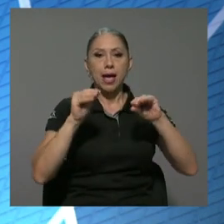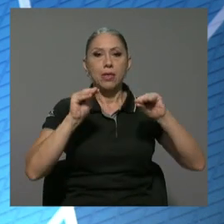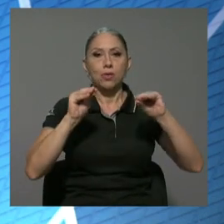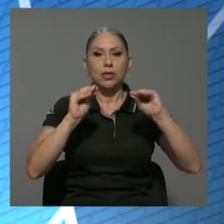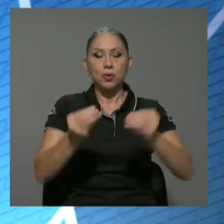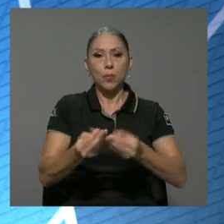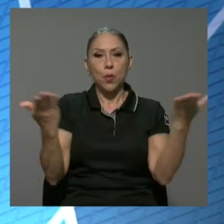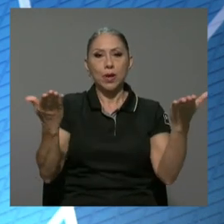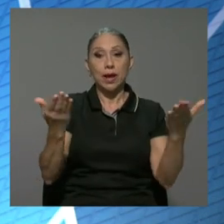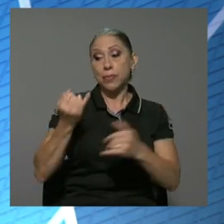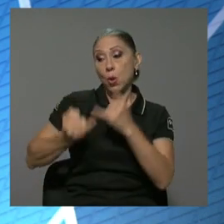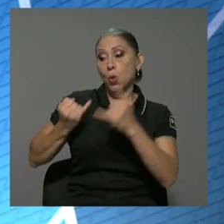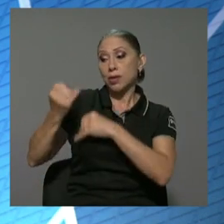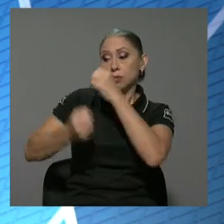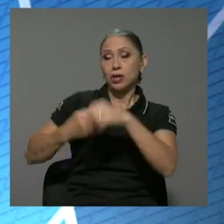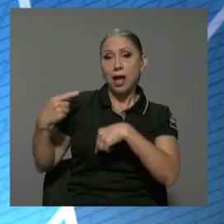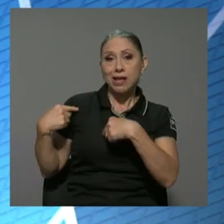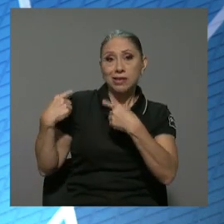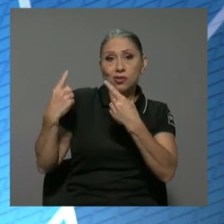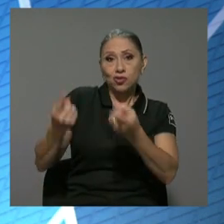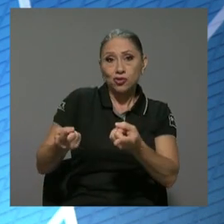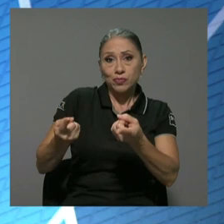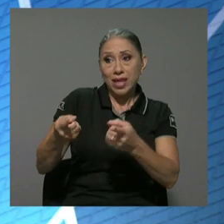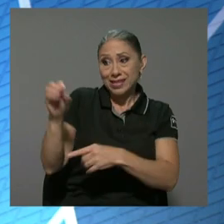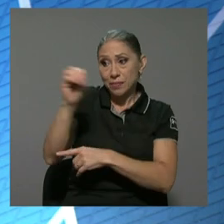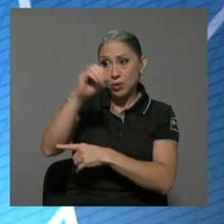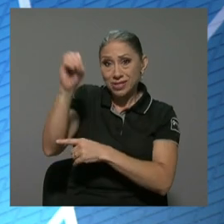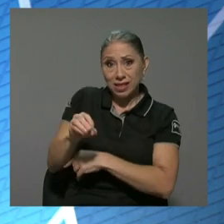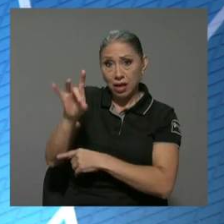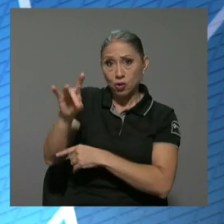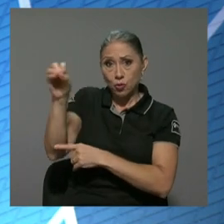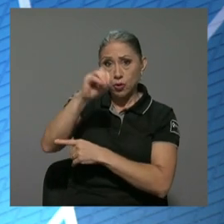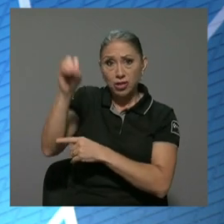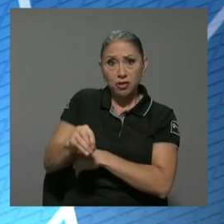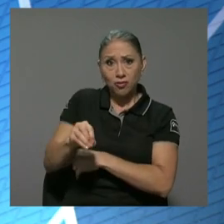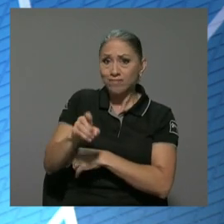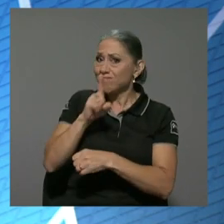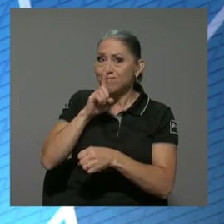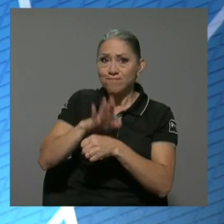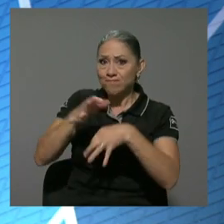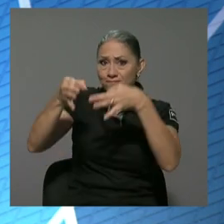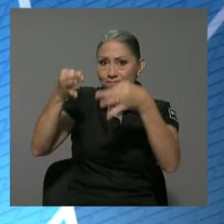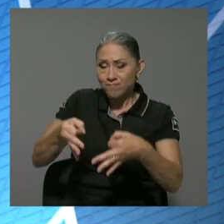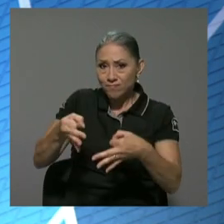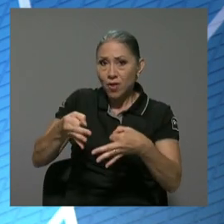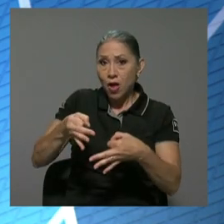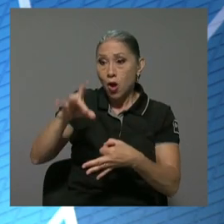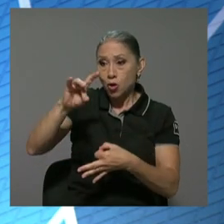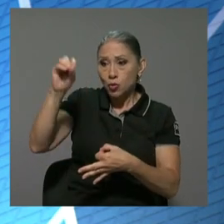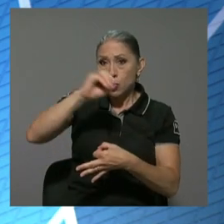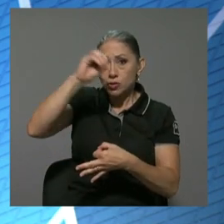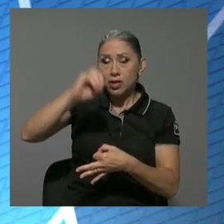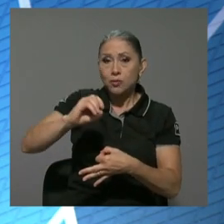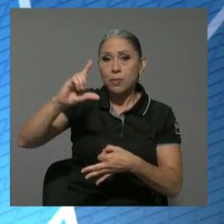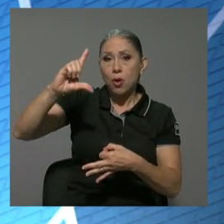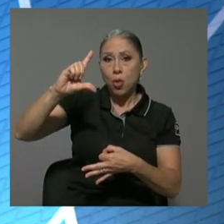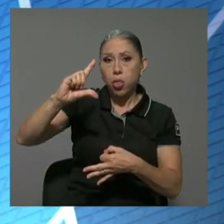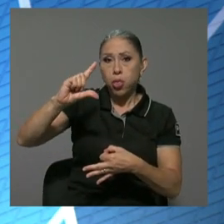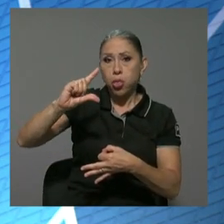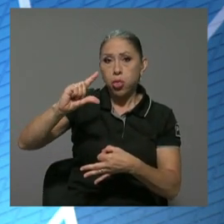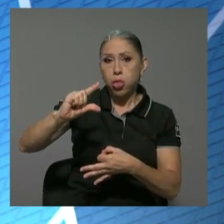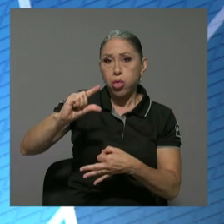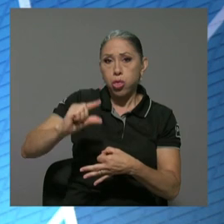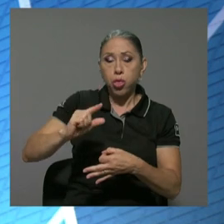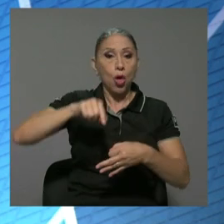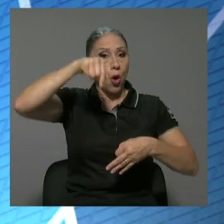últimos años este porcentaje no solo no se ha cumplido, sino que se ha venido reduciendo. Es por eso que el día de hoy, a partir de